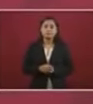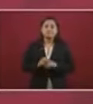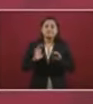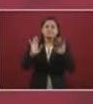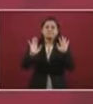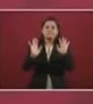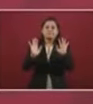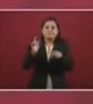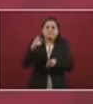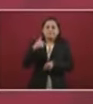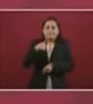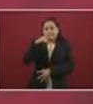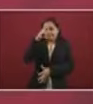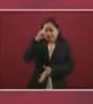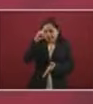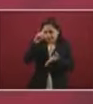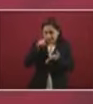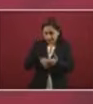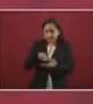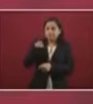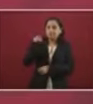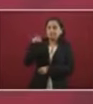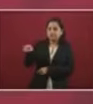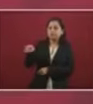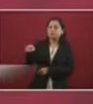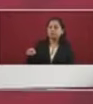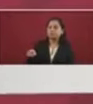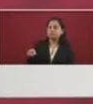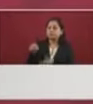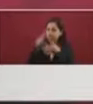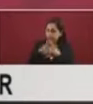lo que acabas de expresar lo está